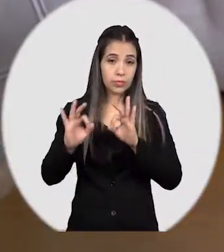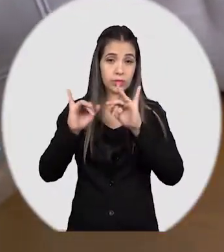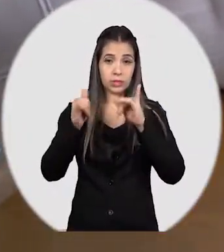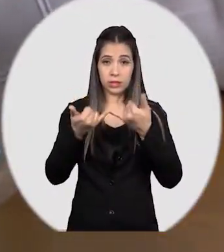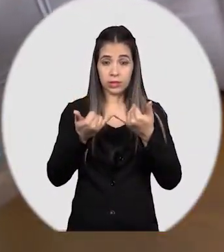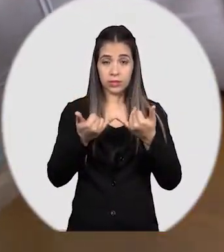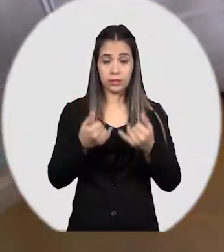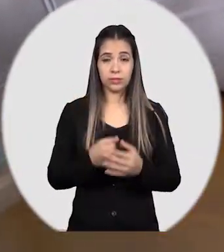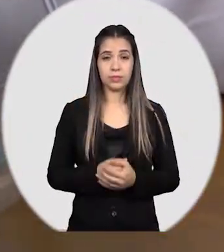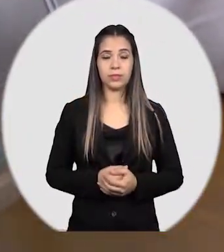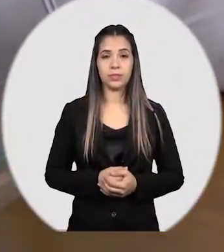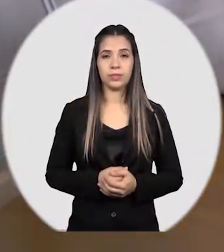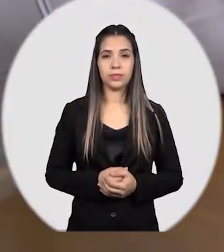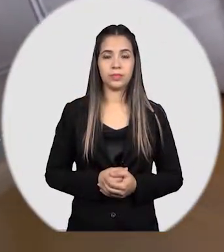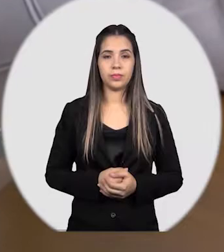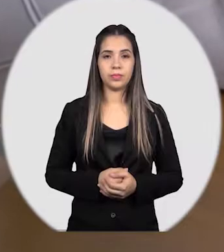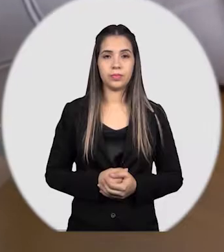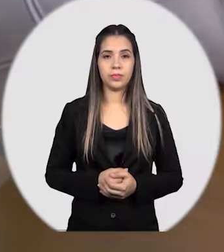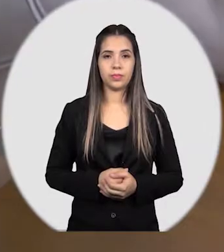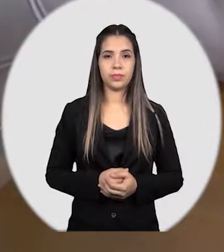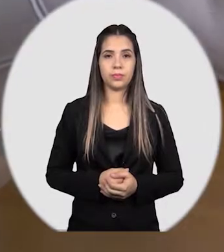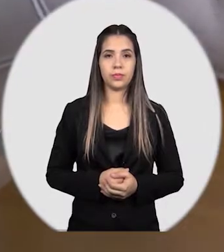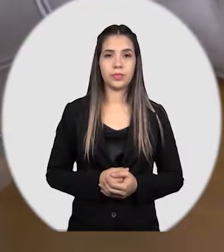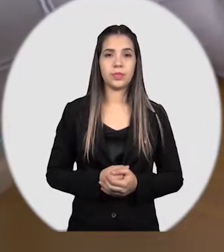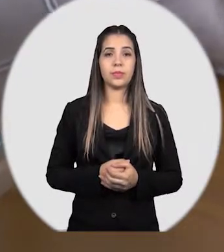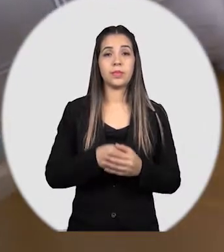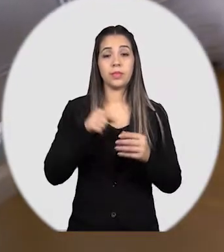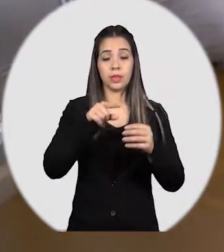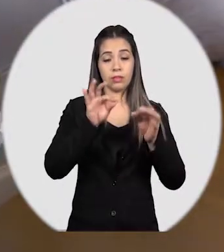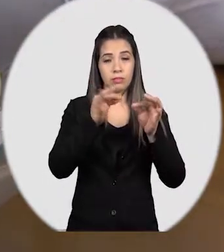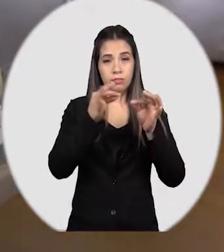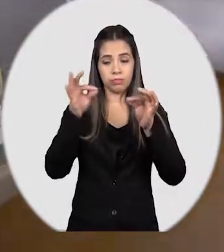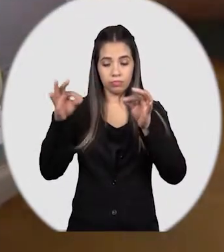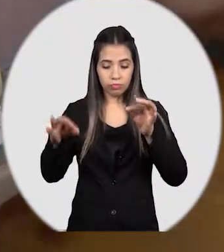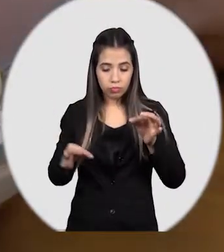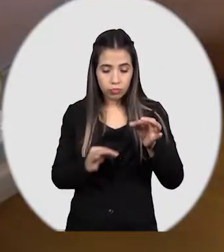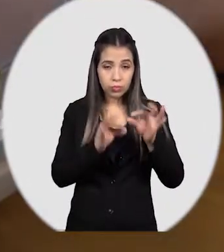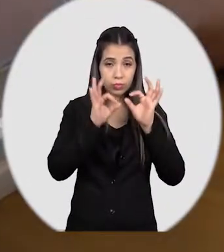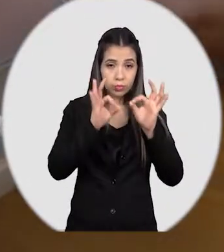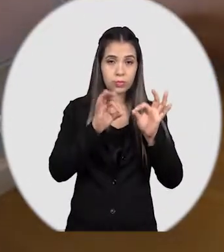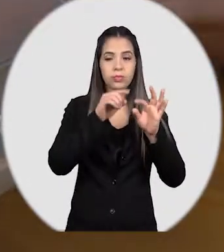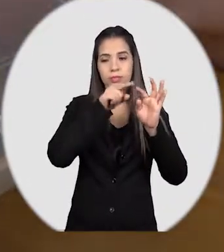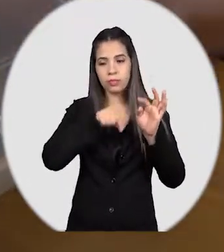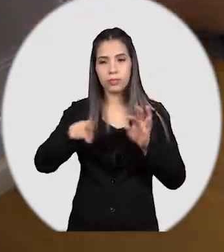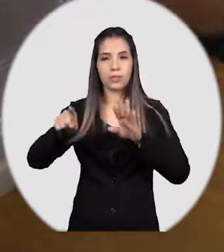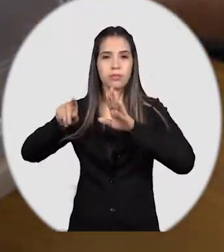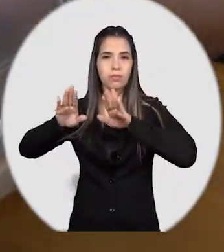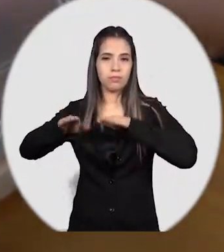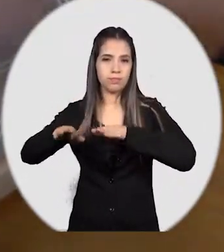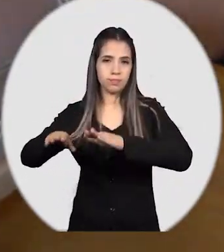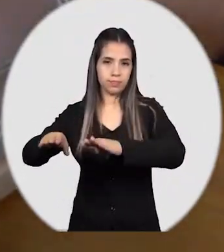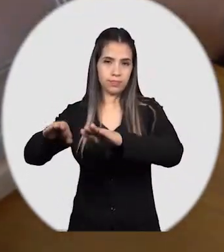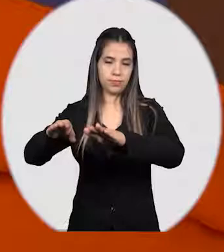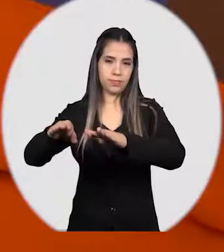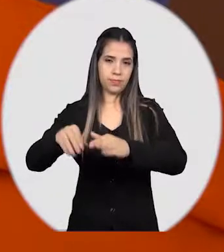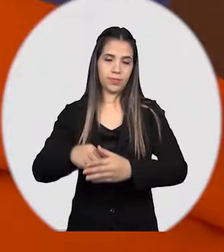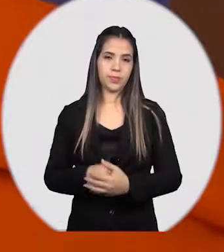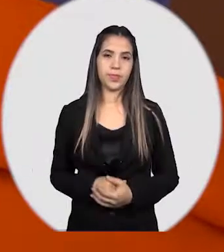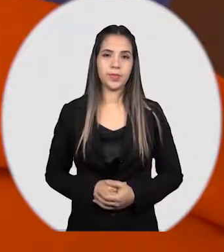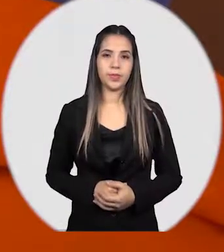Una vez que cerramos todo, se procede a la costura.